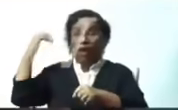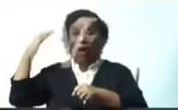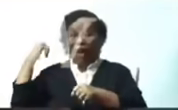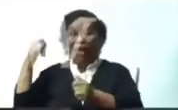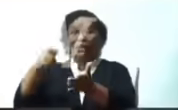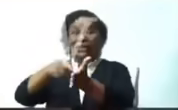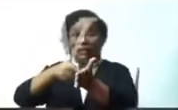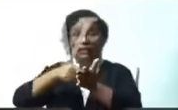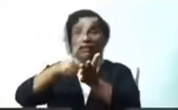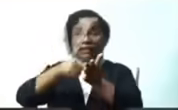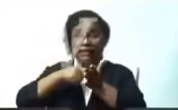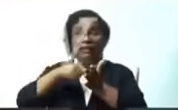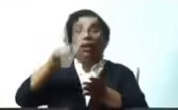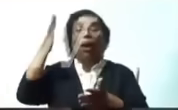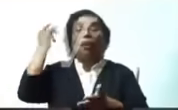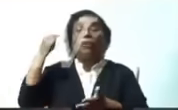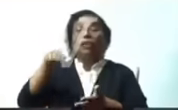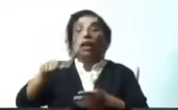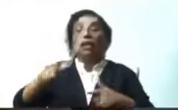cientos de familias